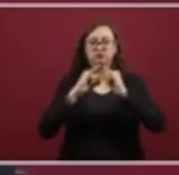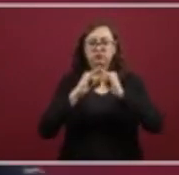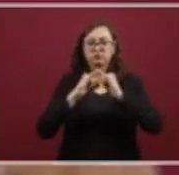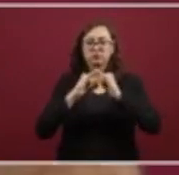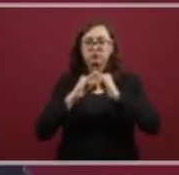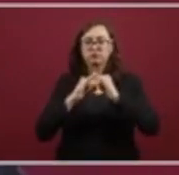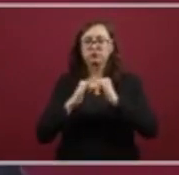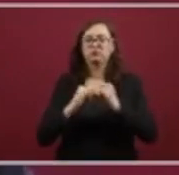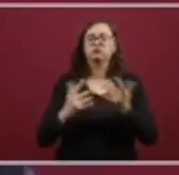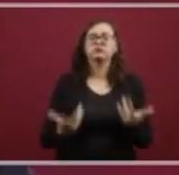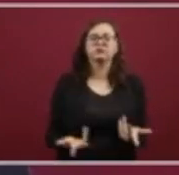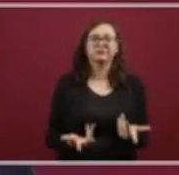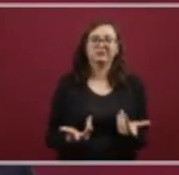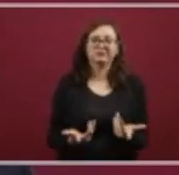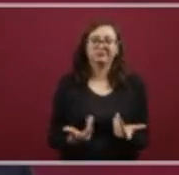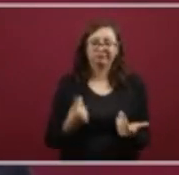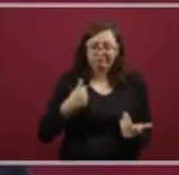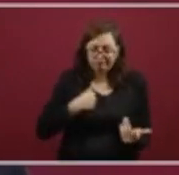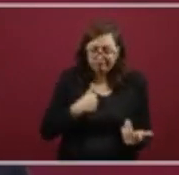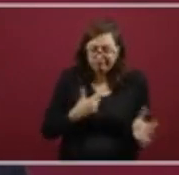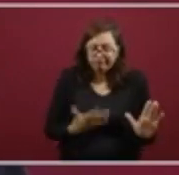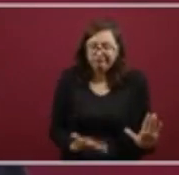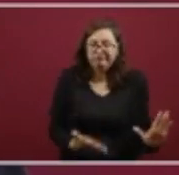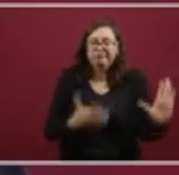Y el compromiso que estoy haciendo